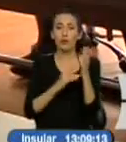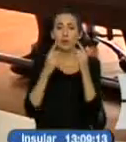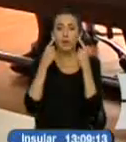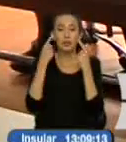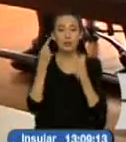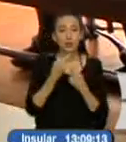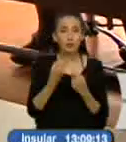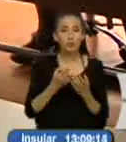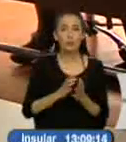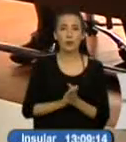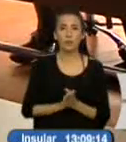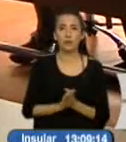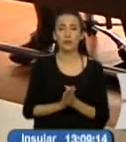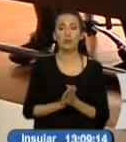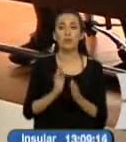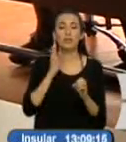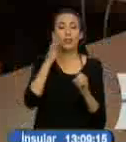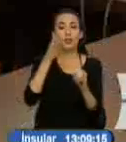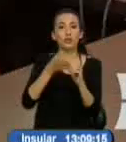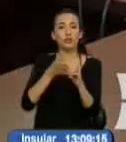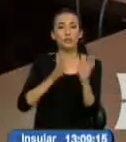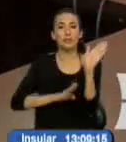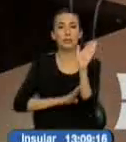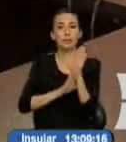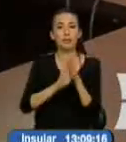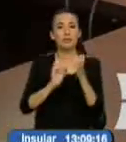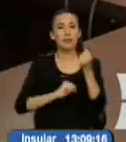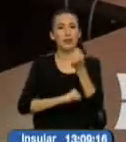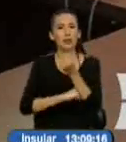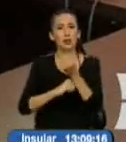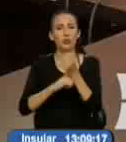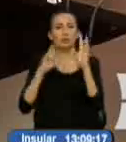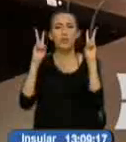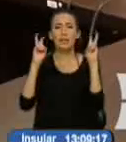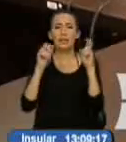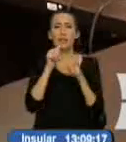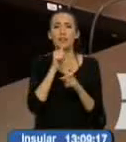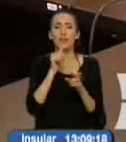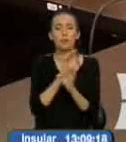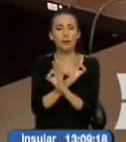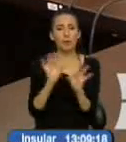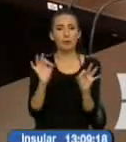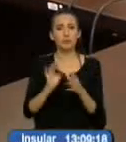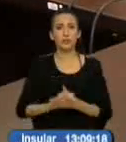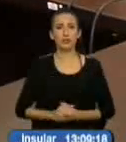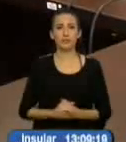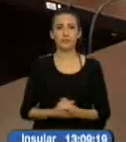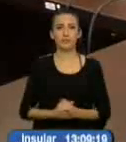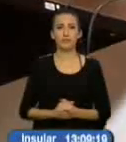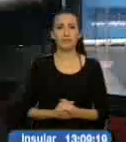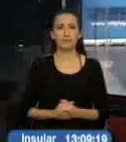de indicadores de los objetivos de desarrollo sostenible en el tema de agua limpia y saneamiento.